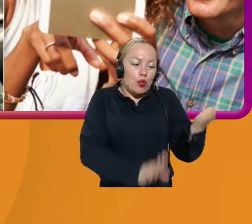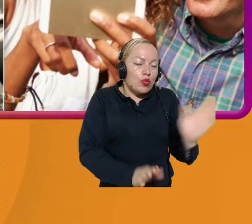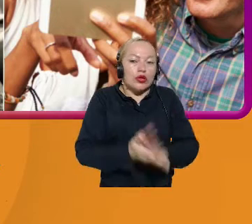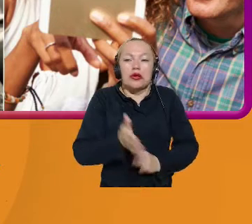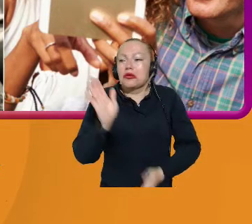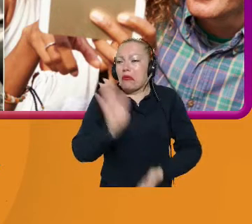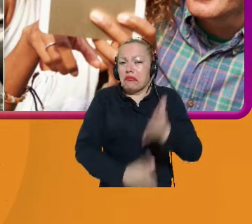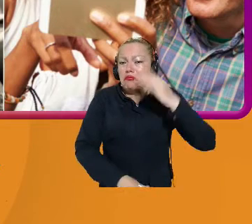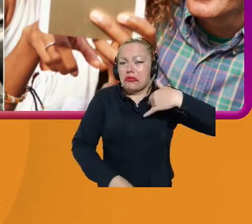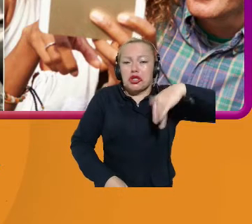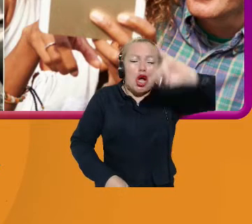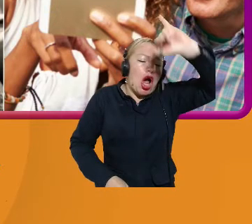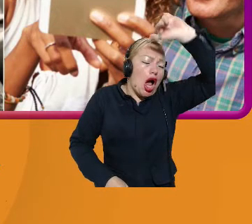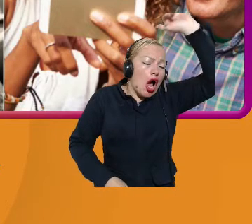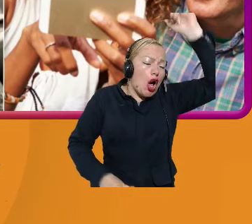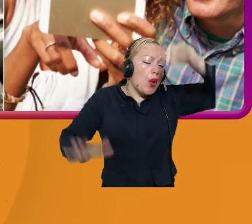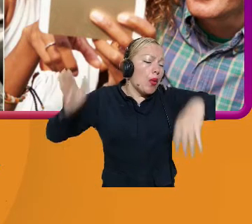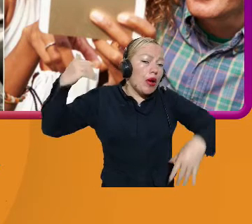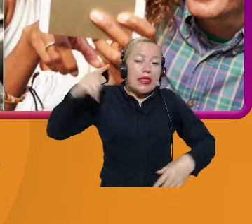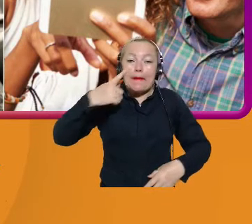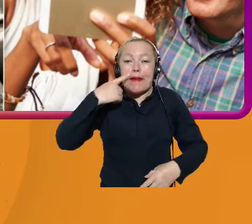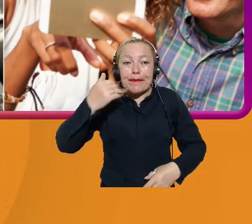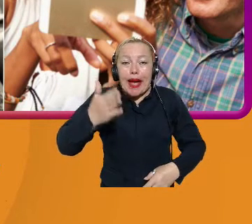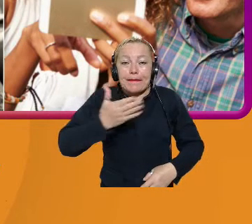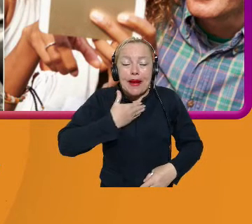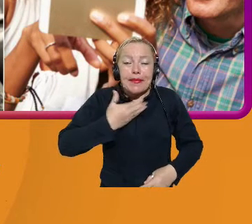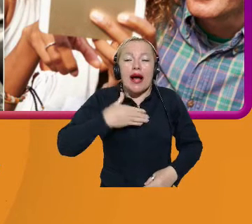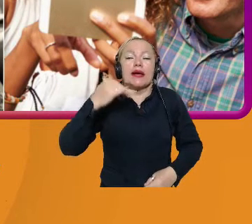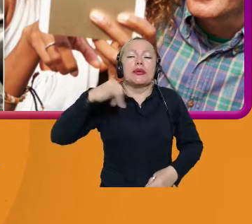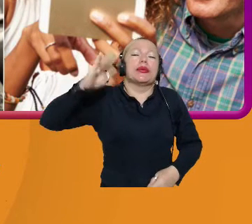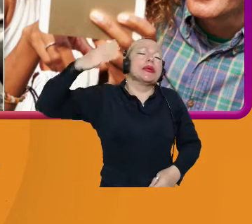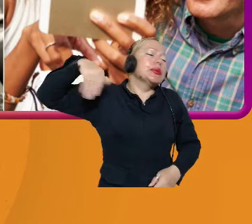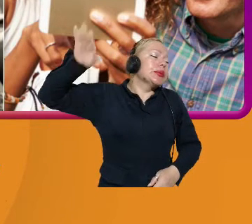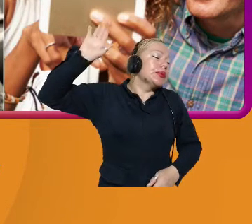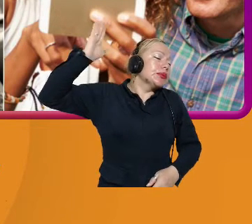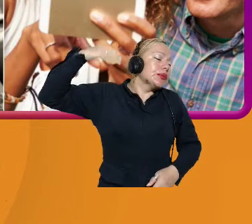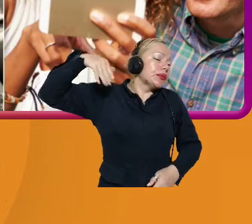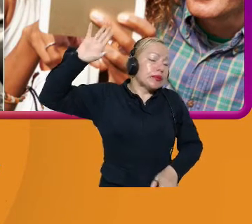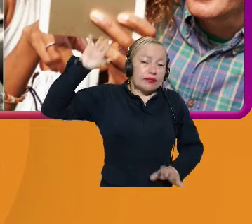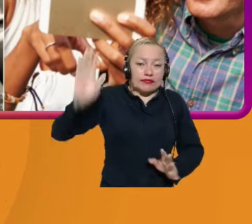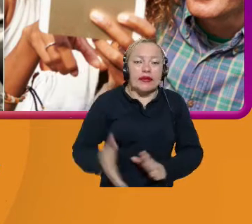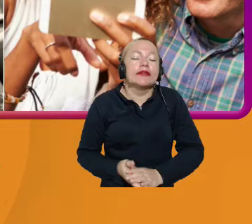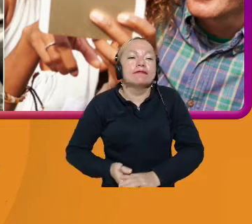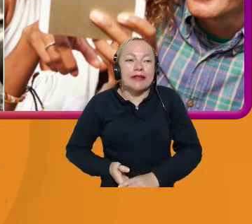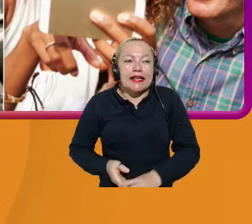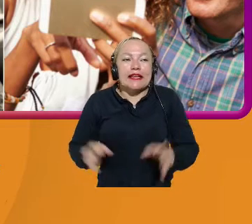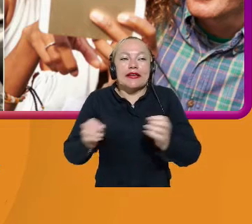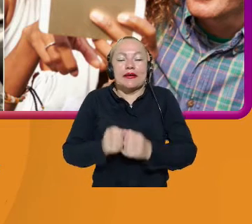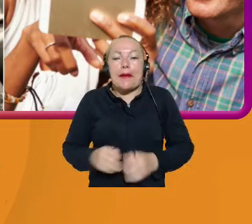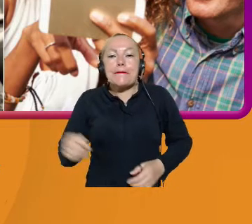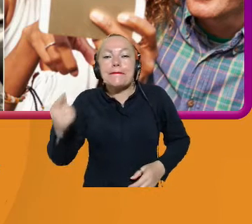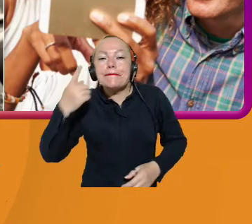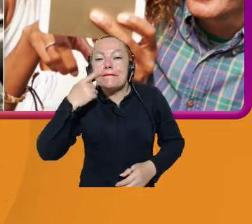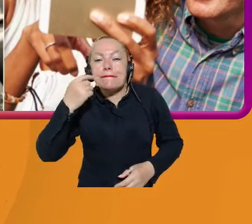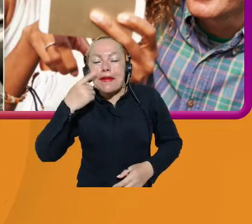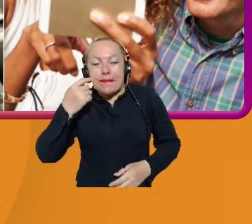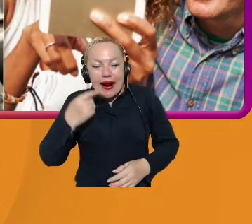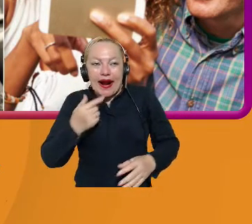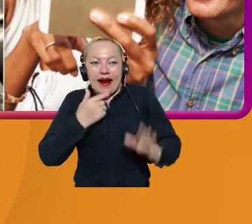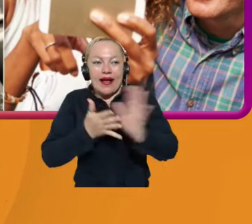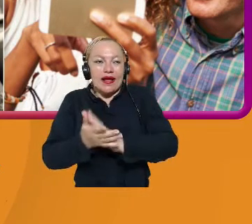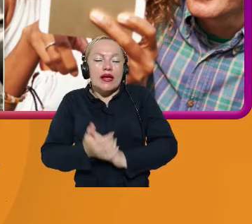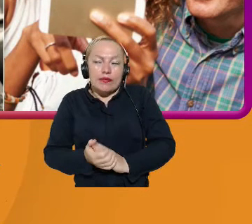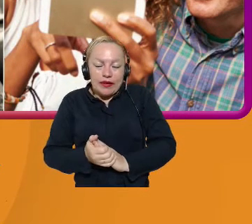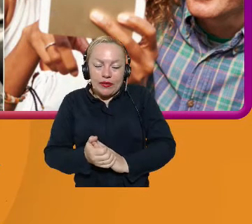hace rato, ya está. Y hacen falta. De padre y madre. Se fueron hace mucho rato. Y hacen falta. De parte de papá, yo me acuerdo que pues ya no